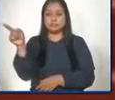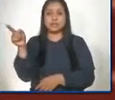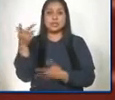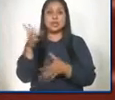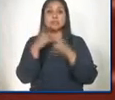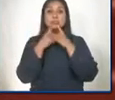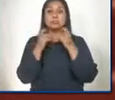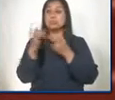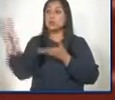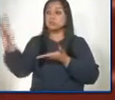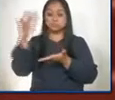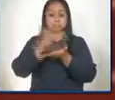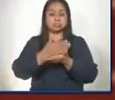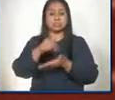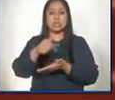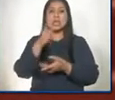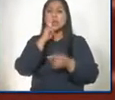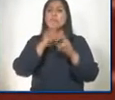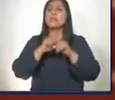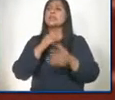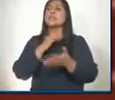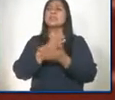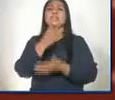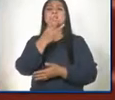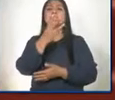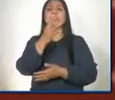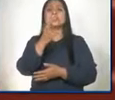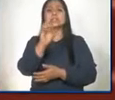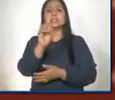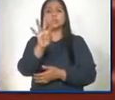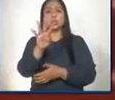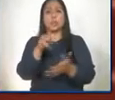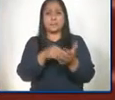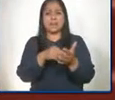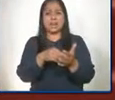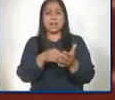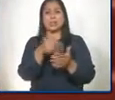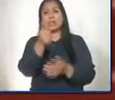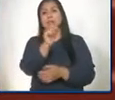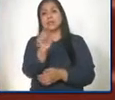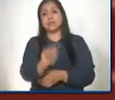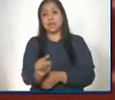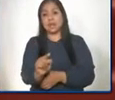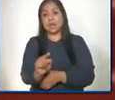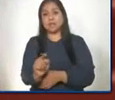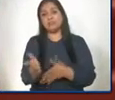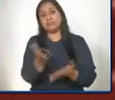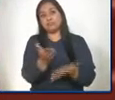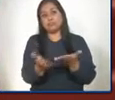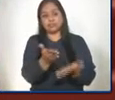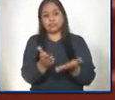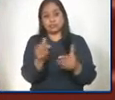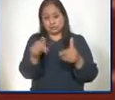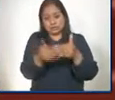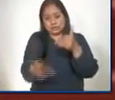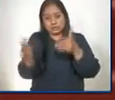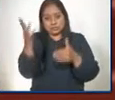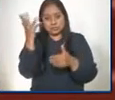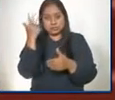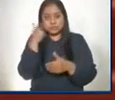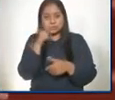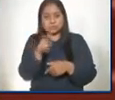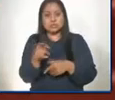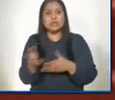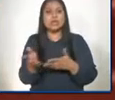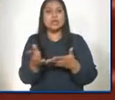que estarían llegando otras 304 mil vacunas de AstraZeneca, probablemente en estos días.